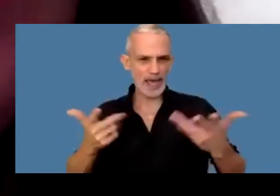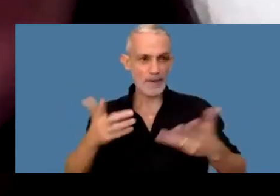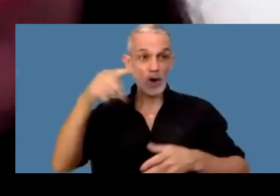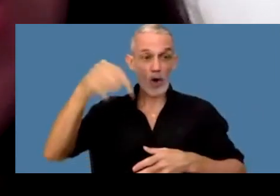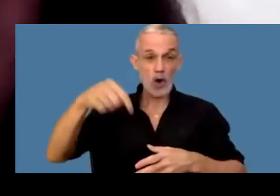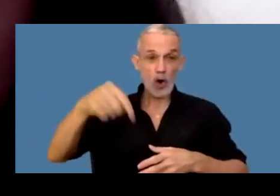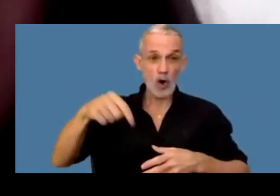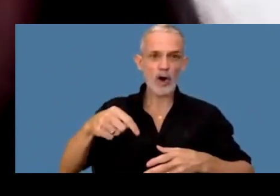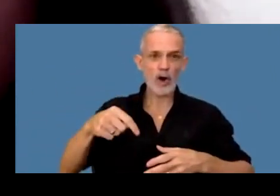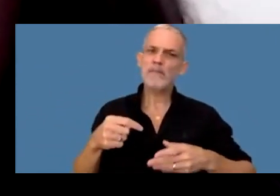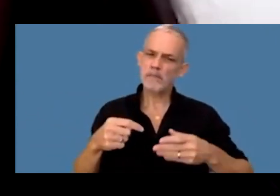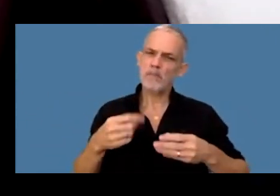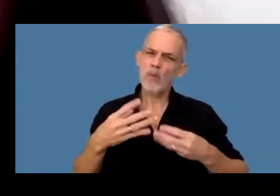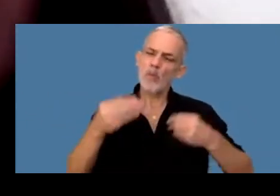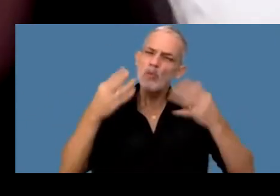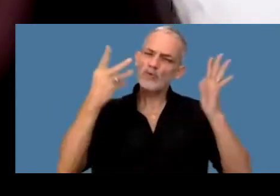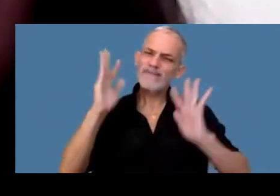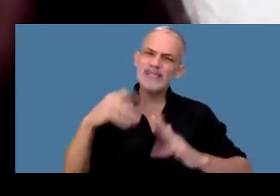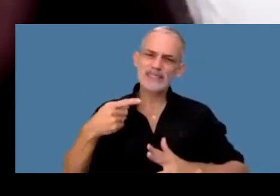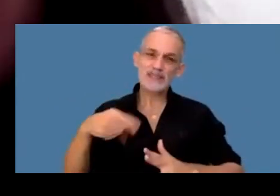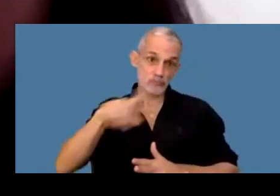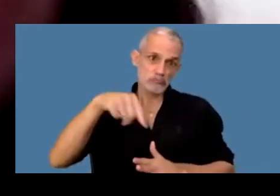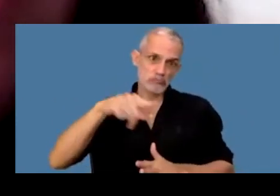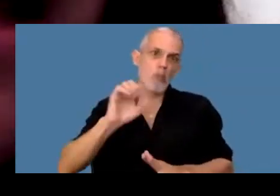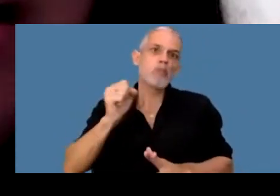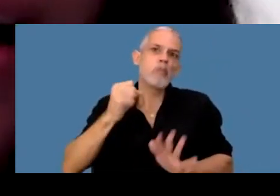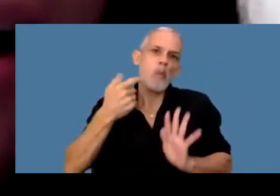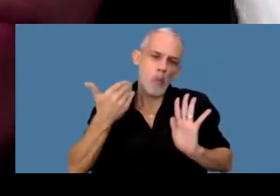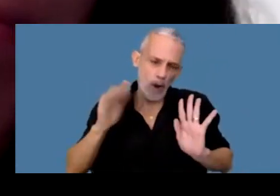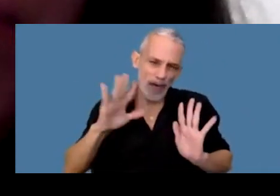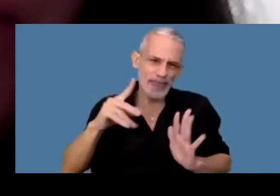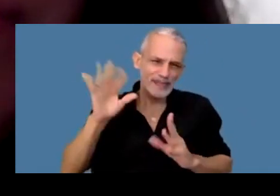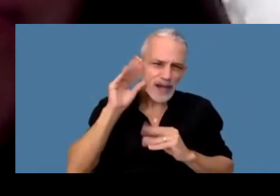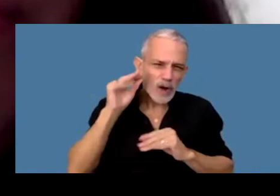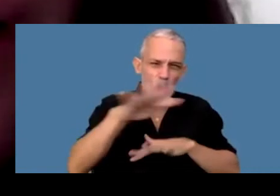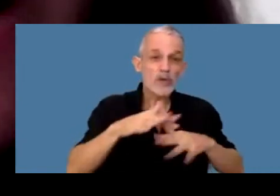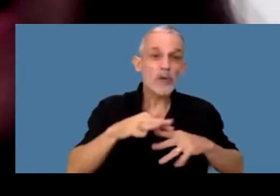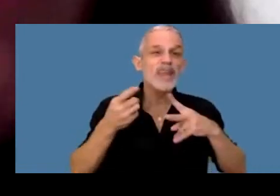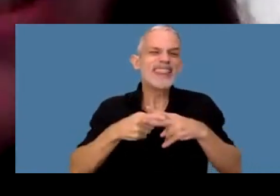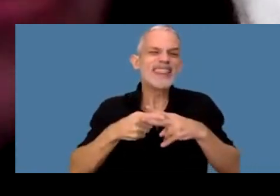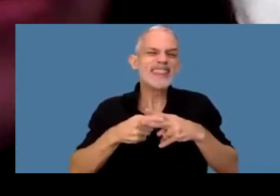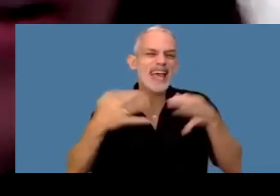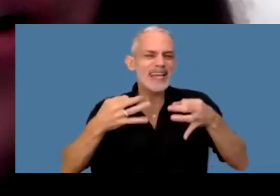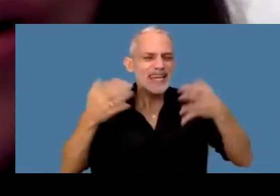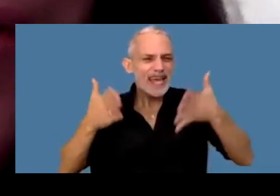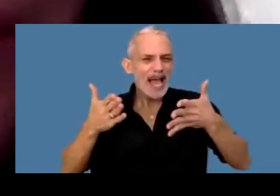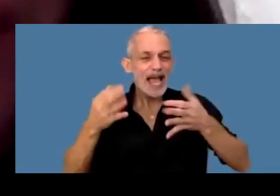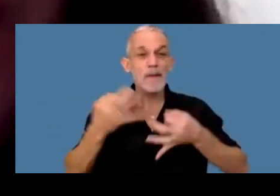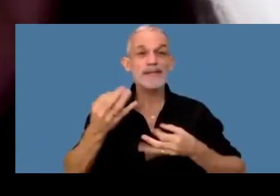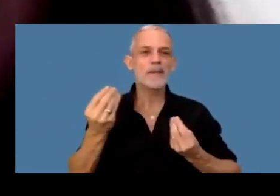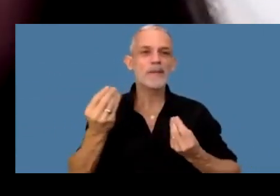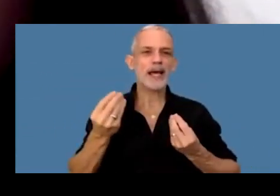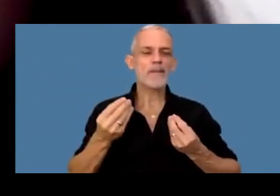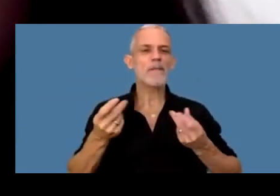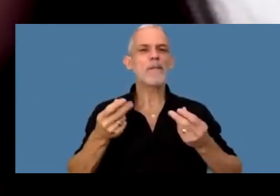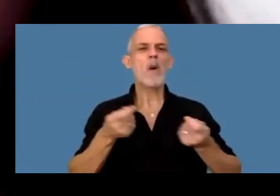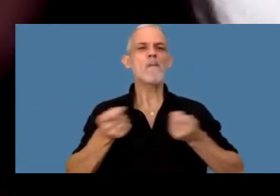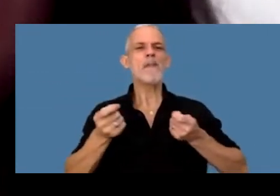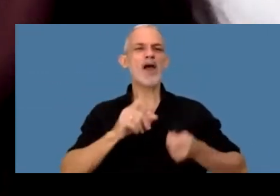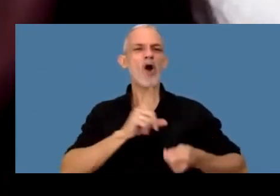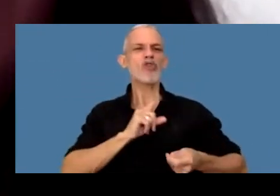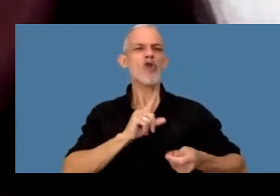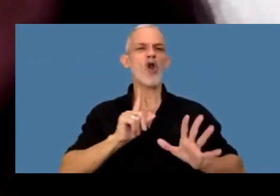intervención, tiene un pro y un contra, no es inocua. O sea, en el mejor de los casos esa intervención, si yo la pienso